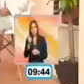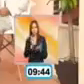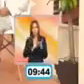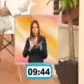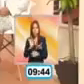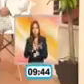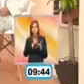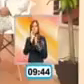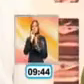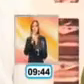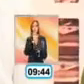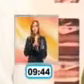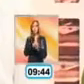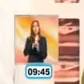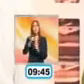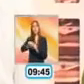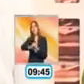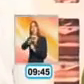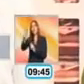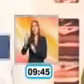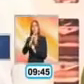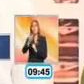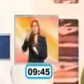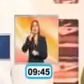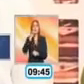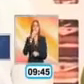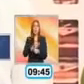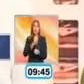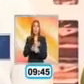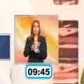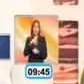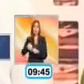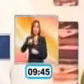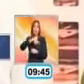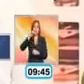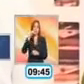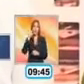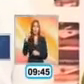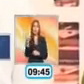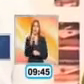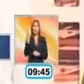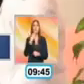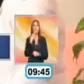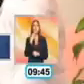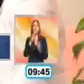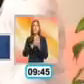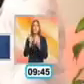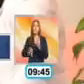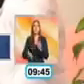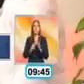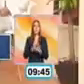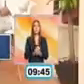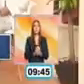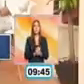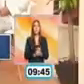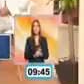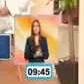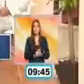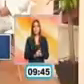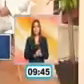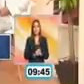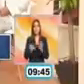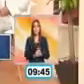cualquier otra aplicación. Es muy común ahorita que estemos haciendo el uso de una serie